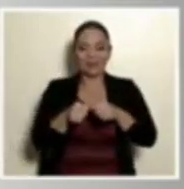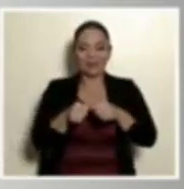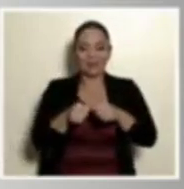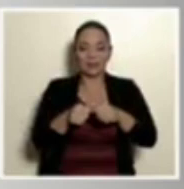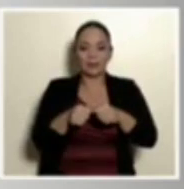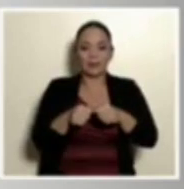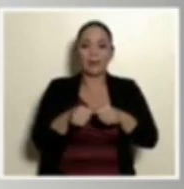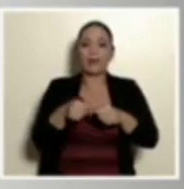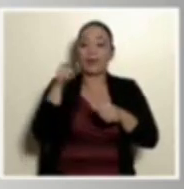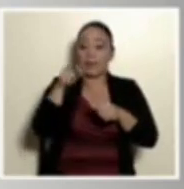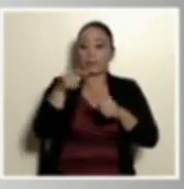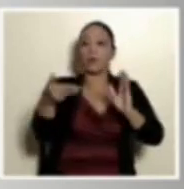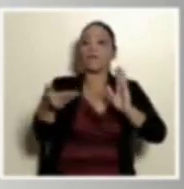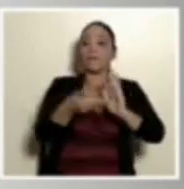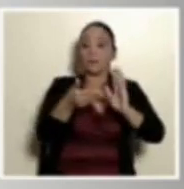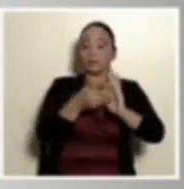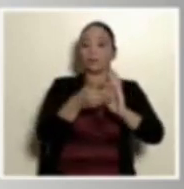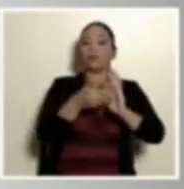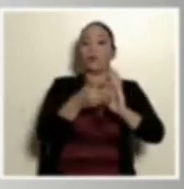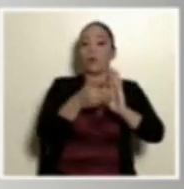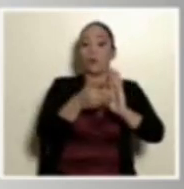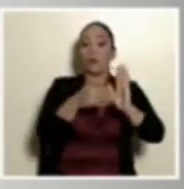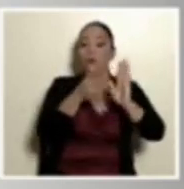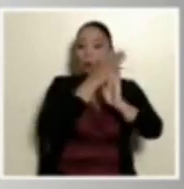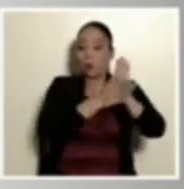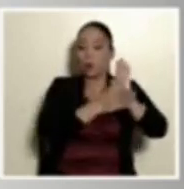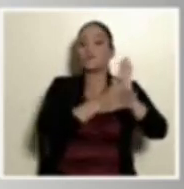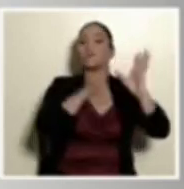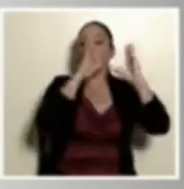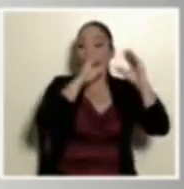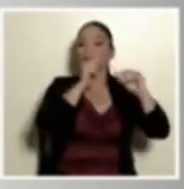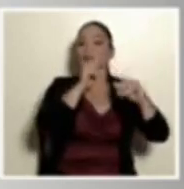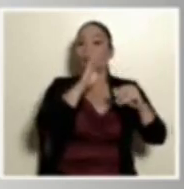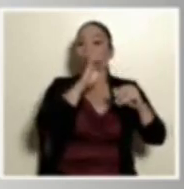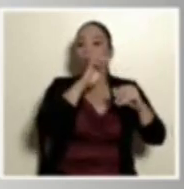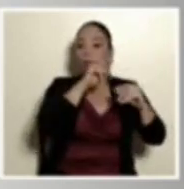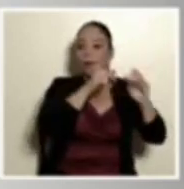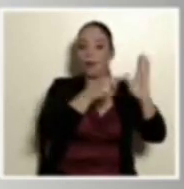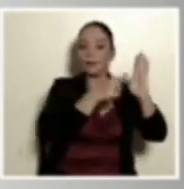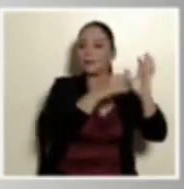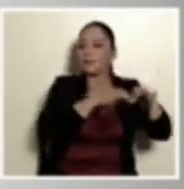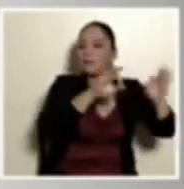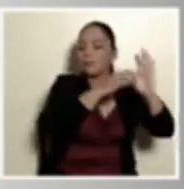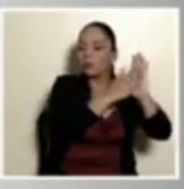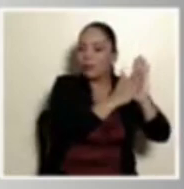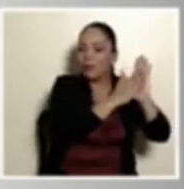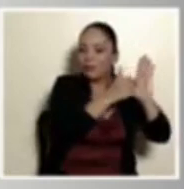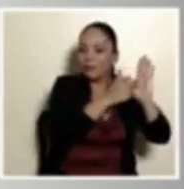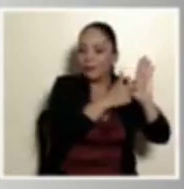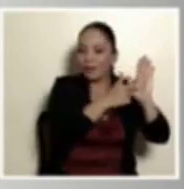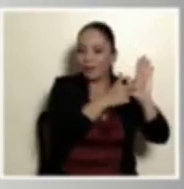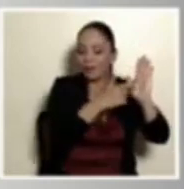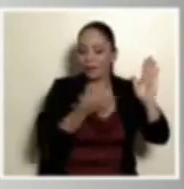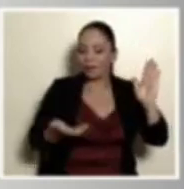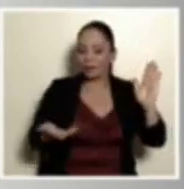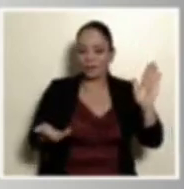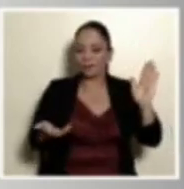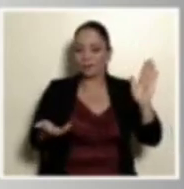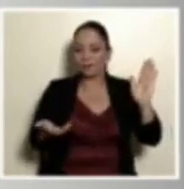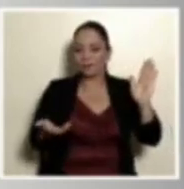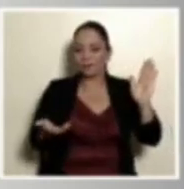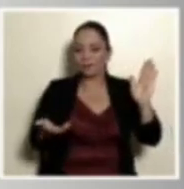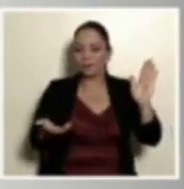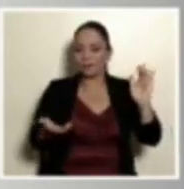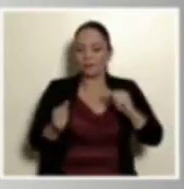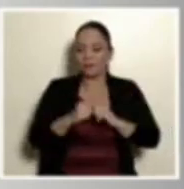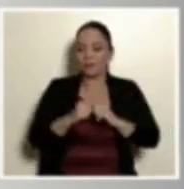desprestigiar de alguna manera los informes actuariales, cuando ya ni siquiera necesita usted el del año